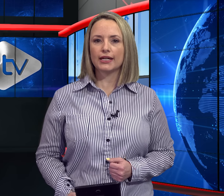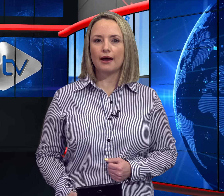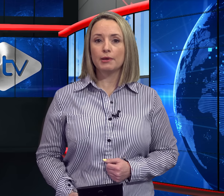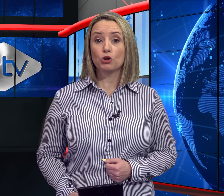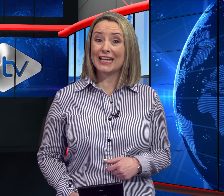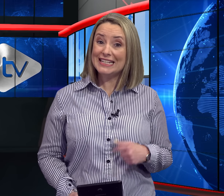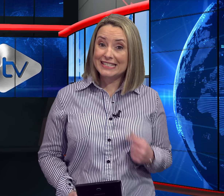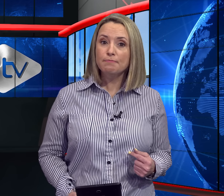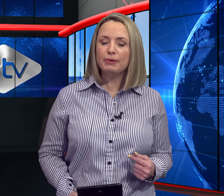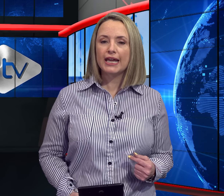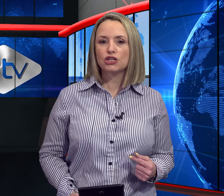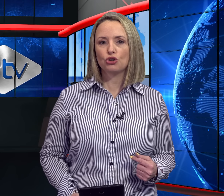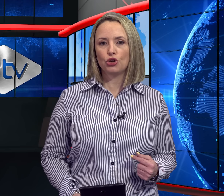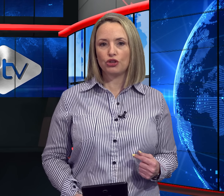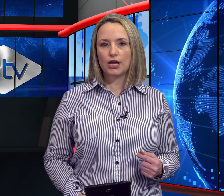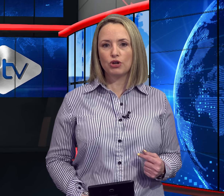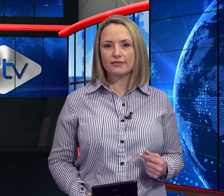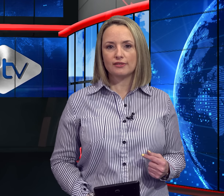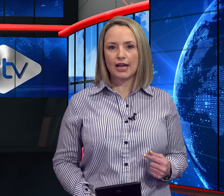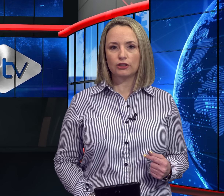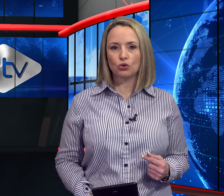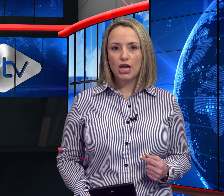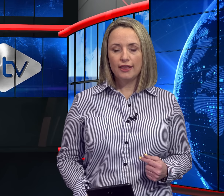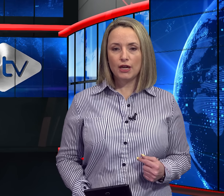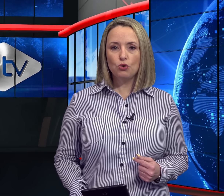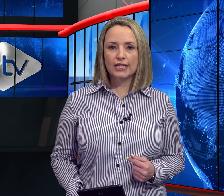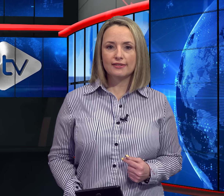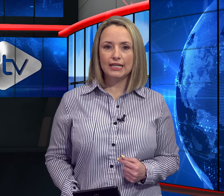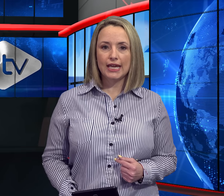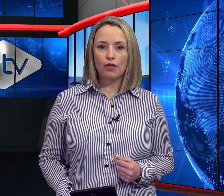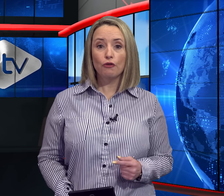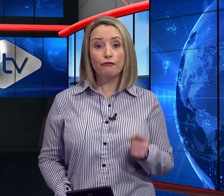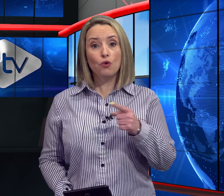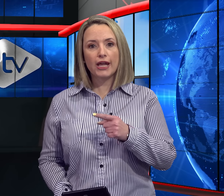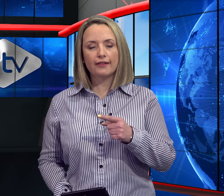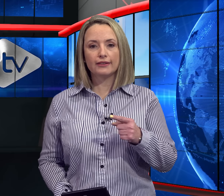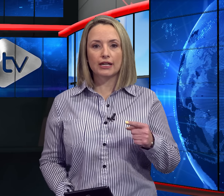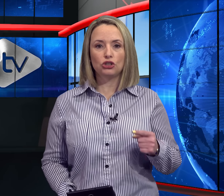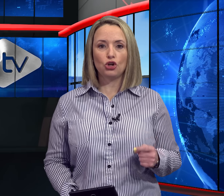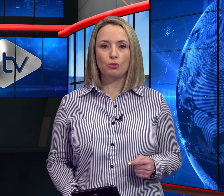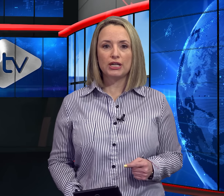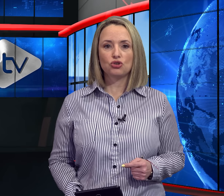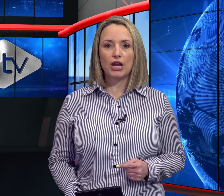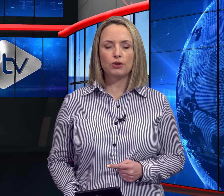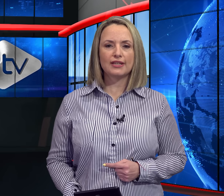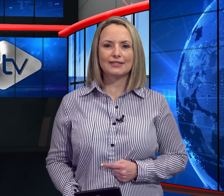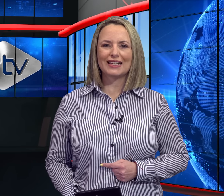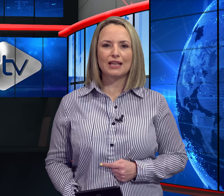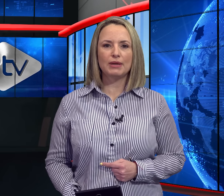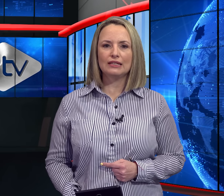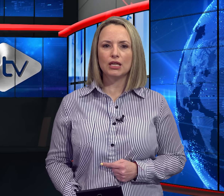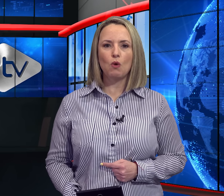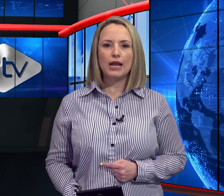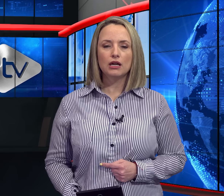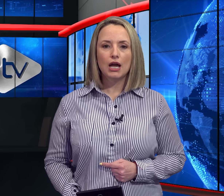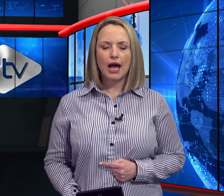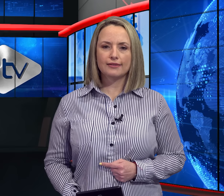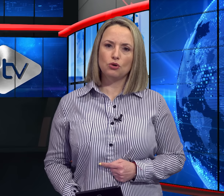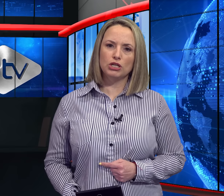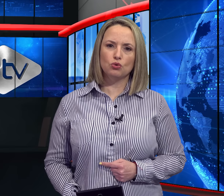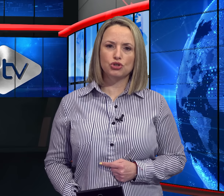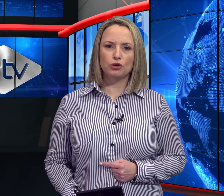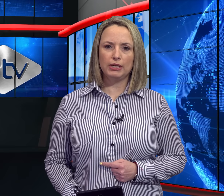sumamente grave porque el simple hecho de ordenar un asesinato de un exiliado fuera de territorio venezolano es exactamente igual